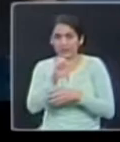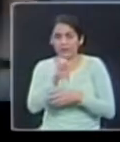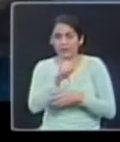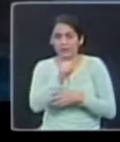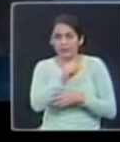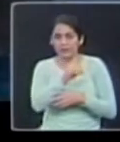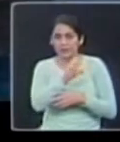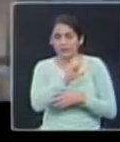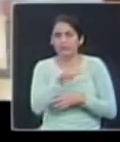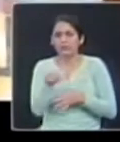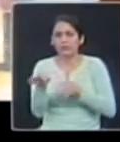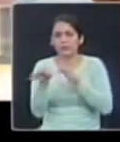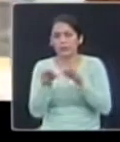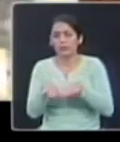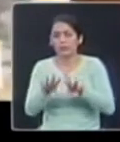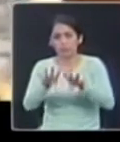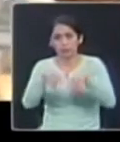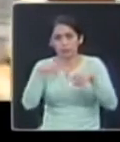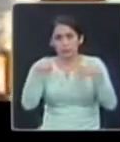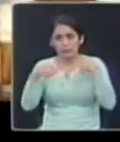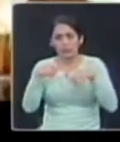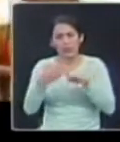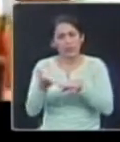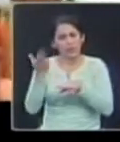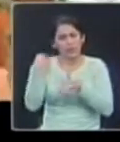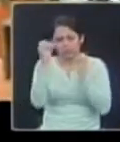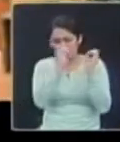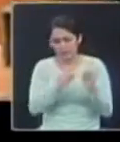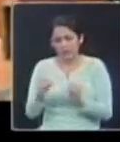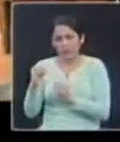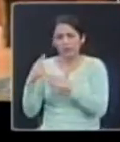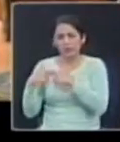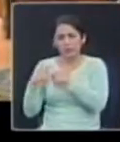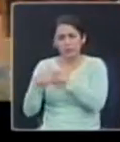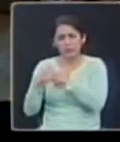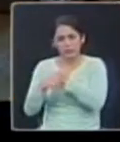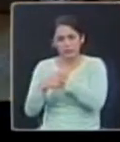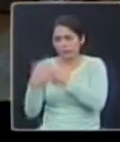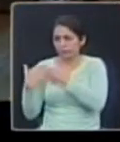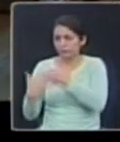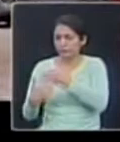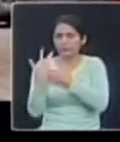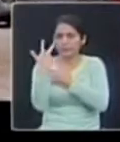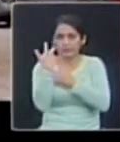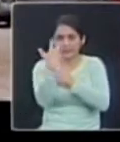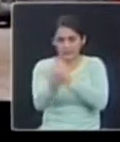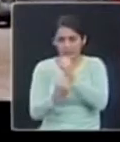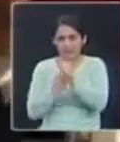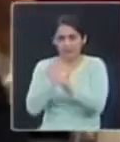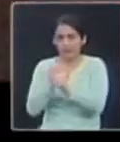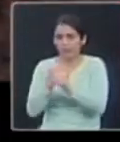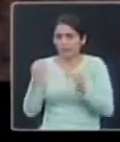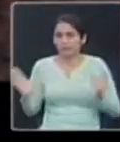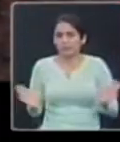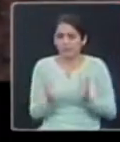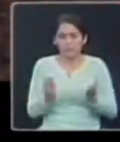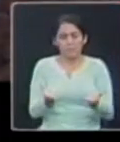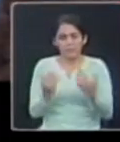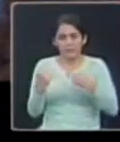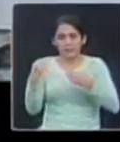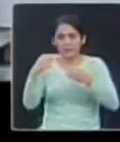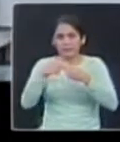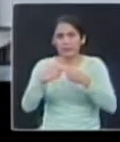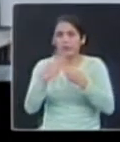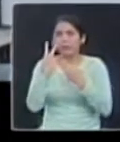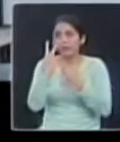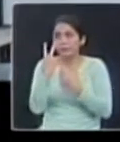se ha venido organizando durante 13 años. Por ello, exhortó a los participantes a aprovechar este evento para reconquistar los mercados